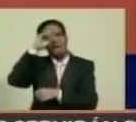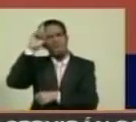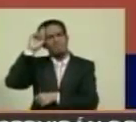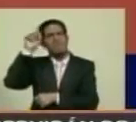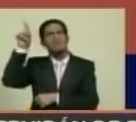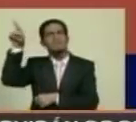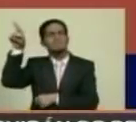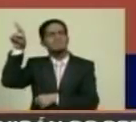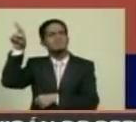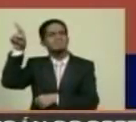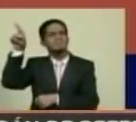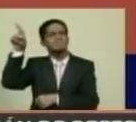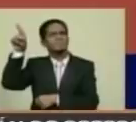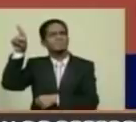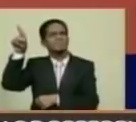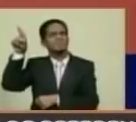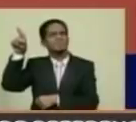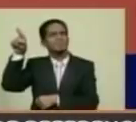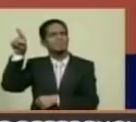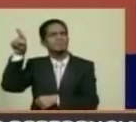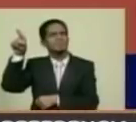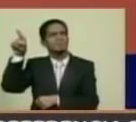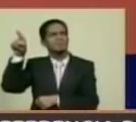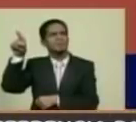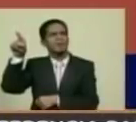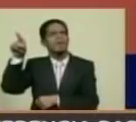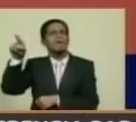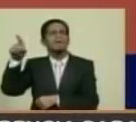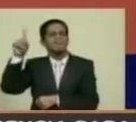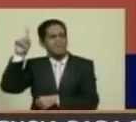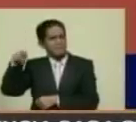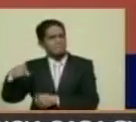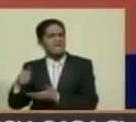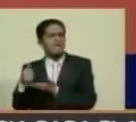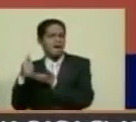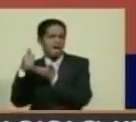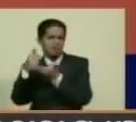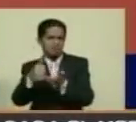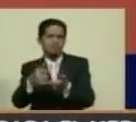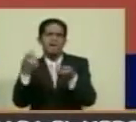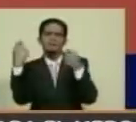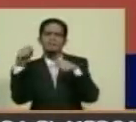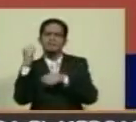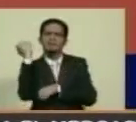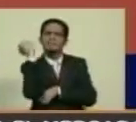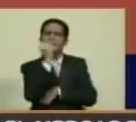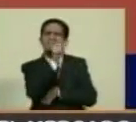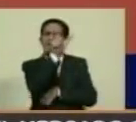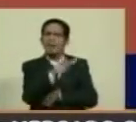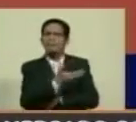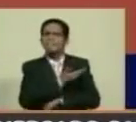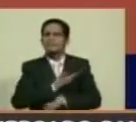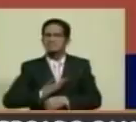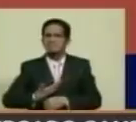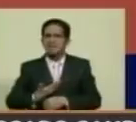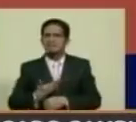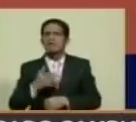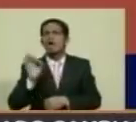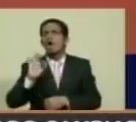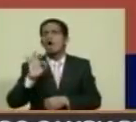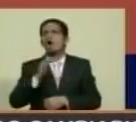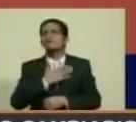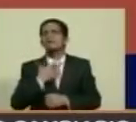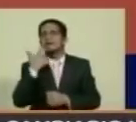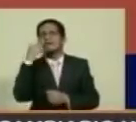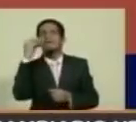su palacete en Salamanca, planifica el asesinato del presidente de la República y planifica golpes militares e invasiones contra Venezuela